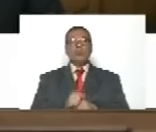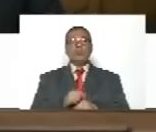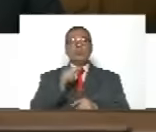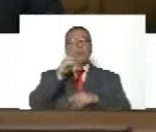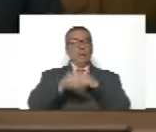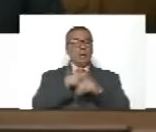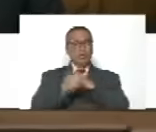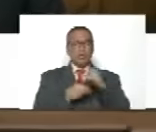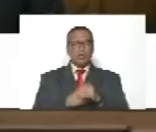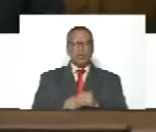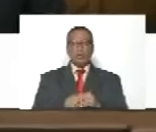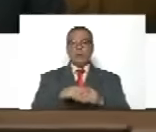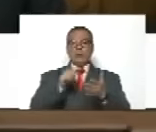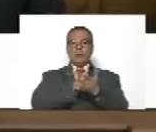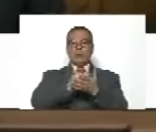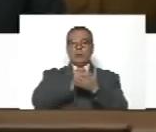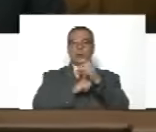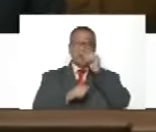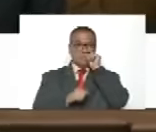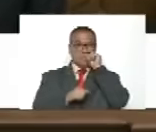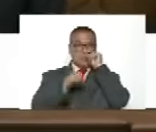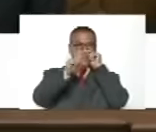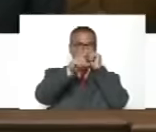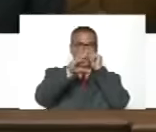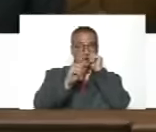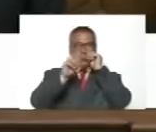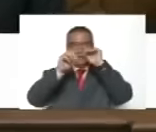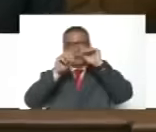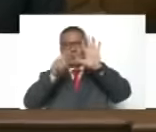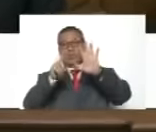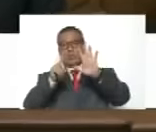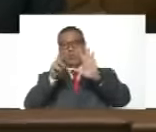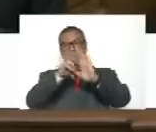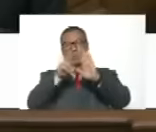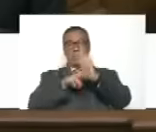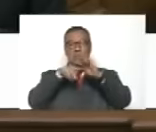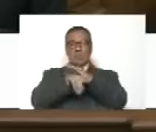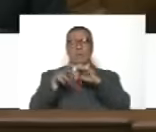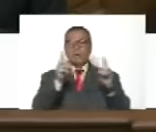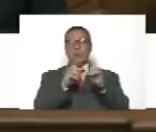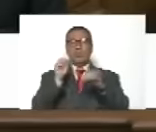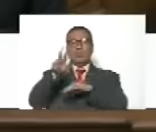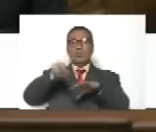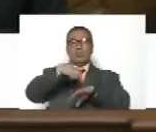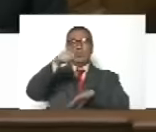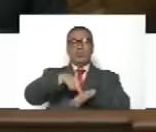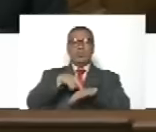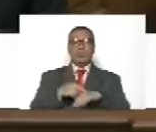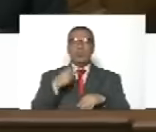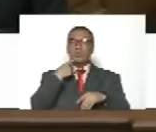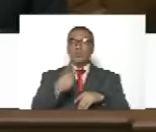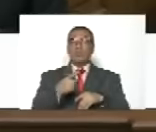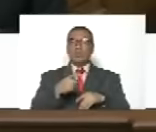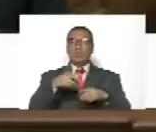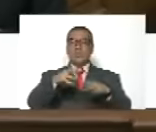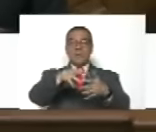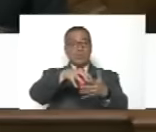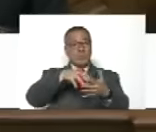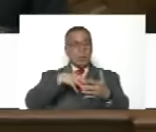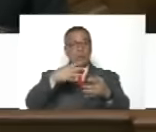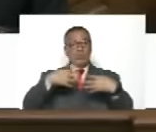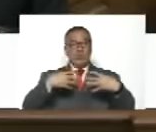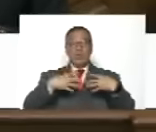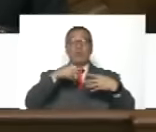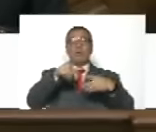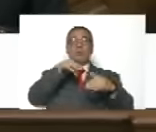De conformidad con lo establecido en el artículo 106 del Reglamento Interior y Debates de la Asamblea Nacional, y solicita la urgencia reglamentaria